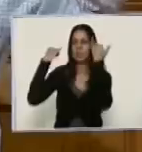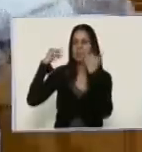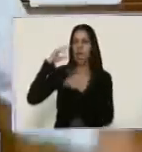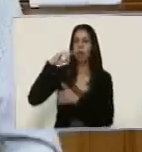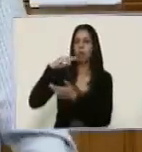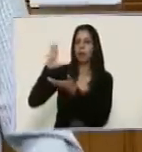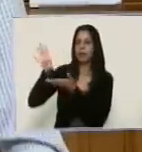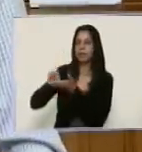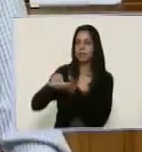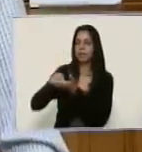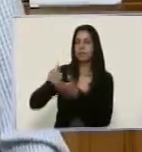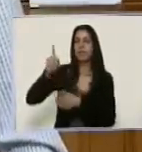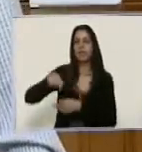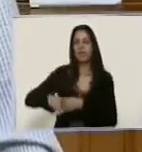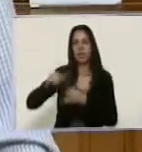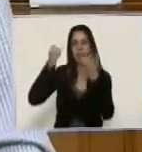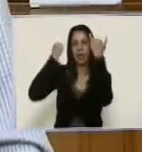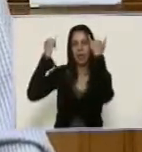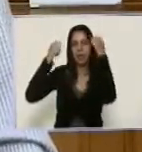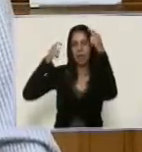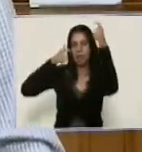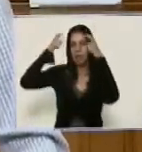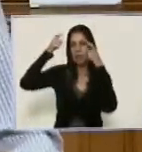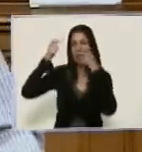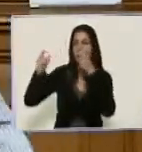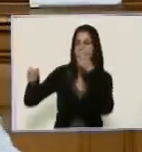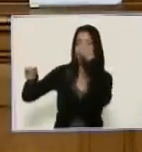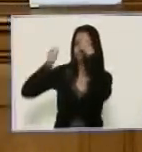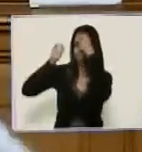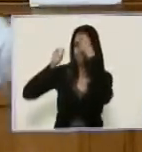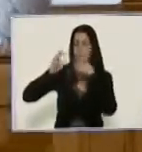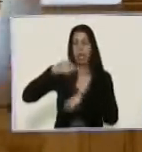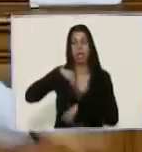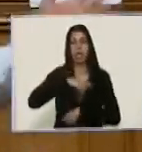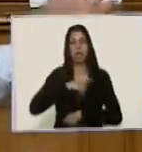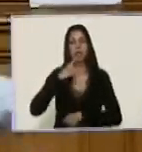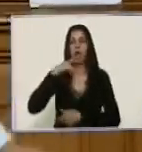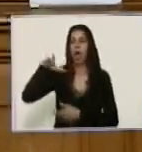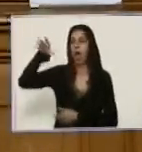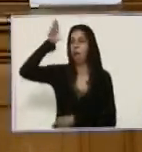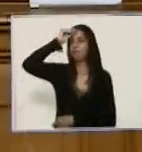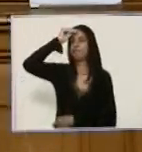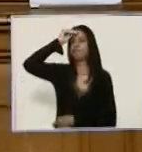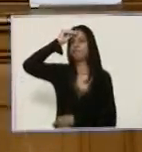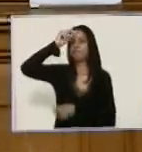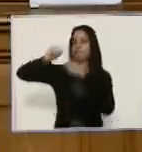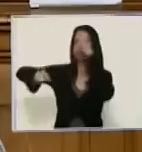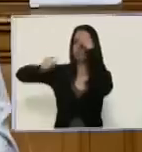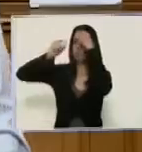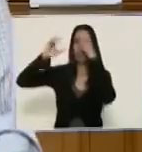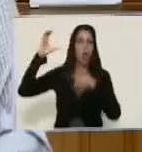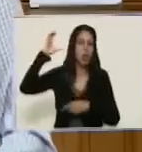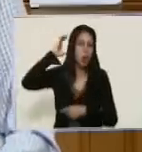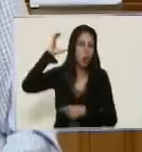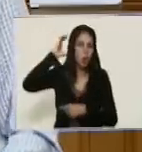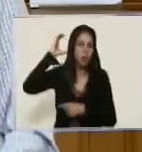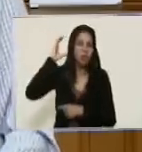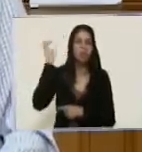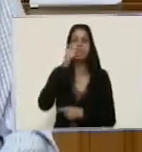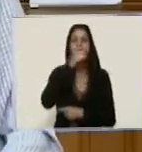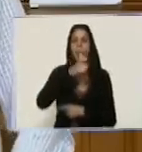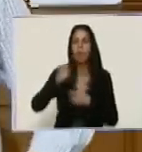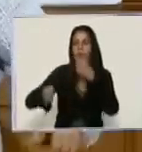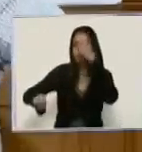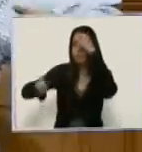el legado del comandante Chávez, que no solamente ha aprendido en la conciencia mayoritaria de nuestro